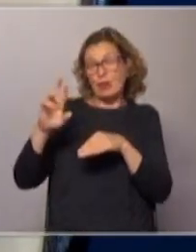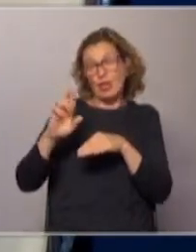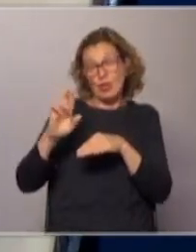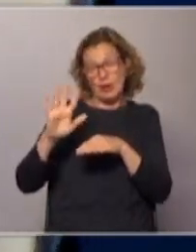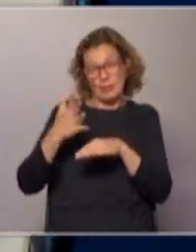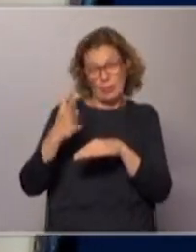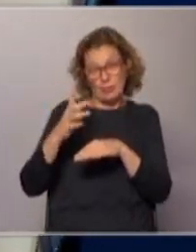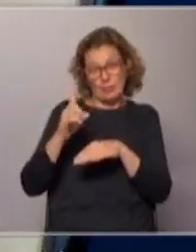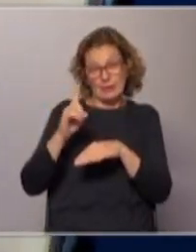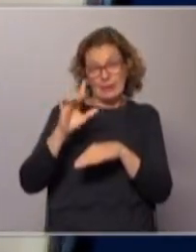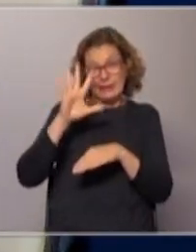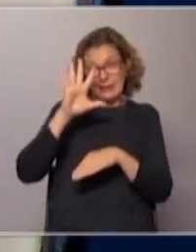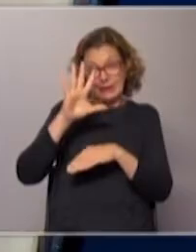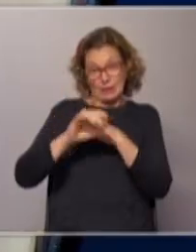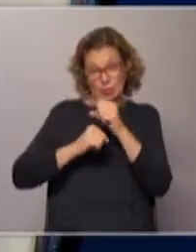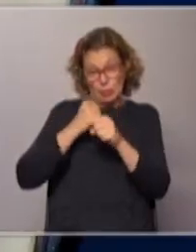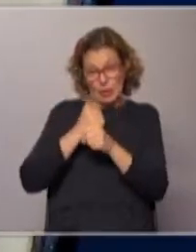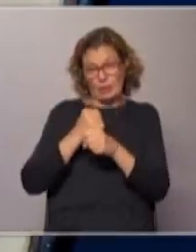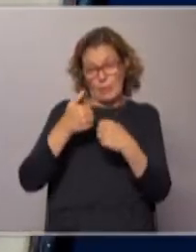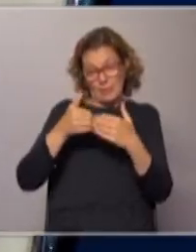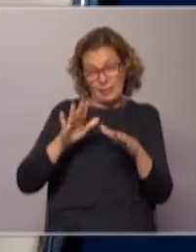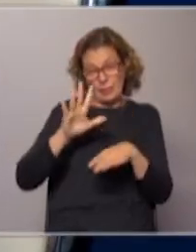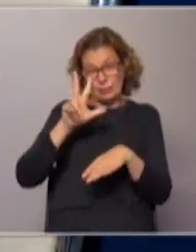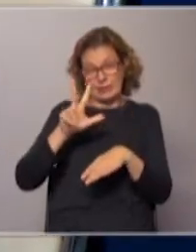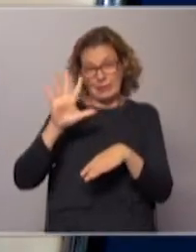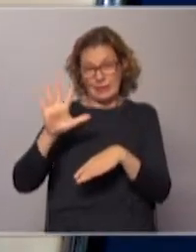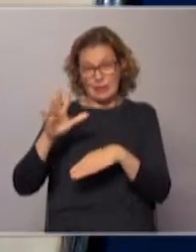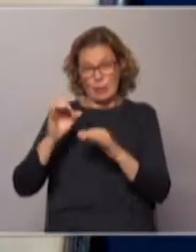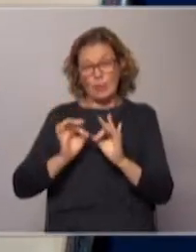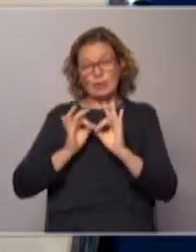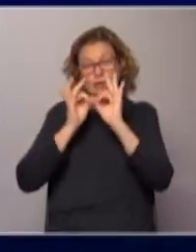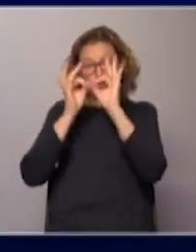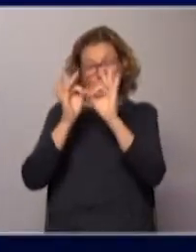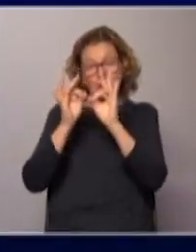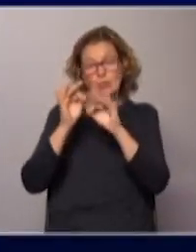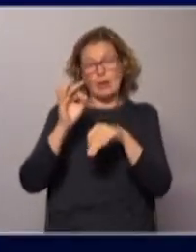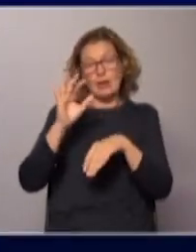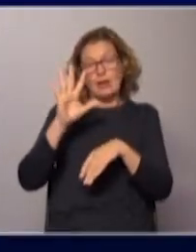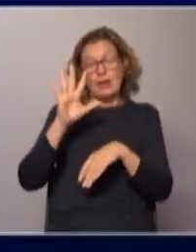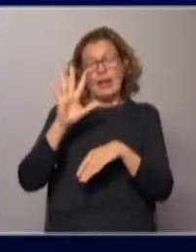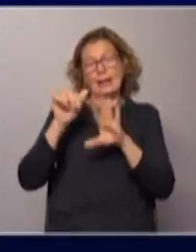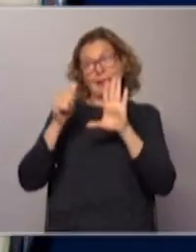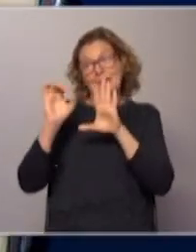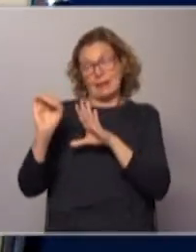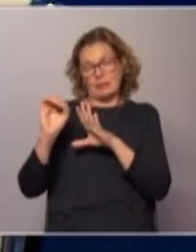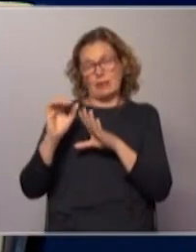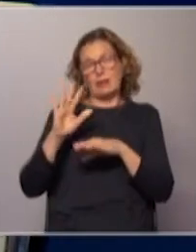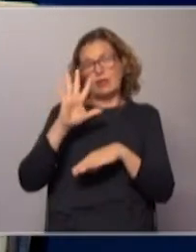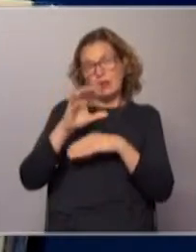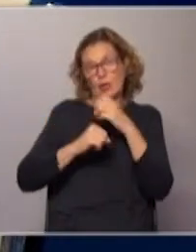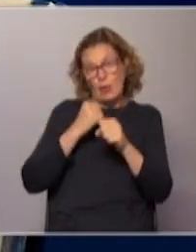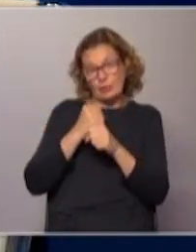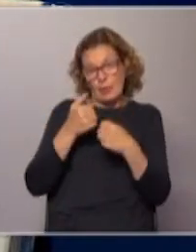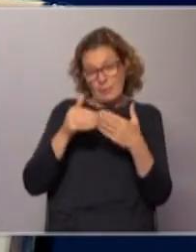en el quinto año arrancamos con 35 y va subiendo hasta el de gracias y el total del quinto nio cuánto sería y bueno